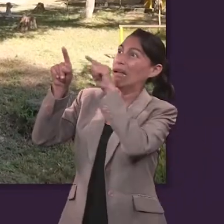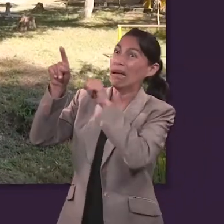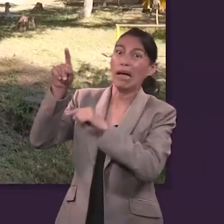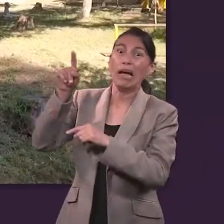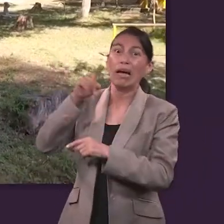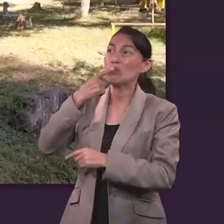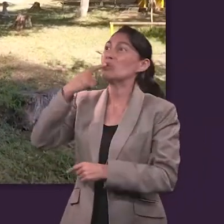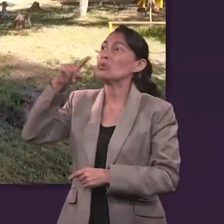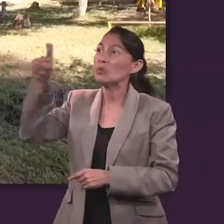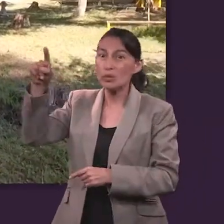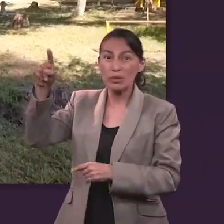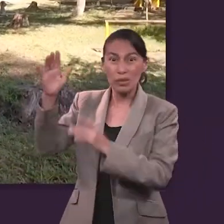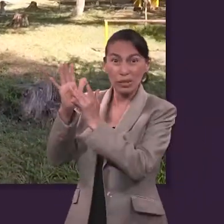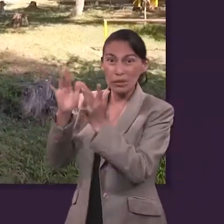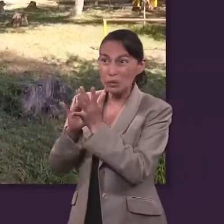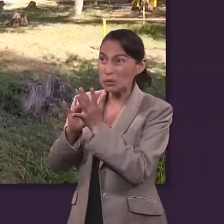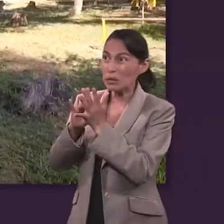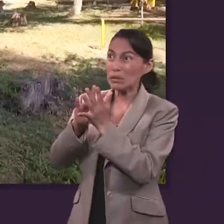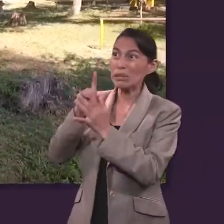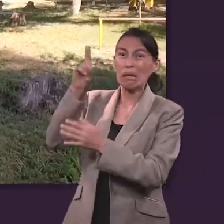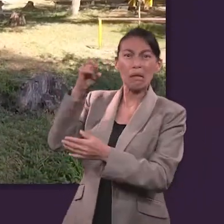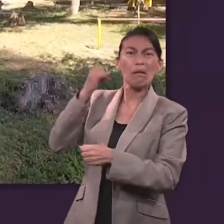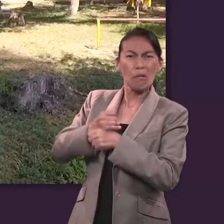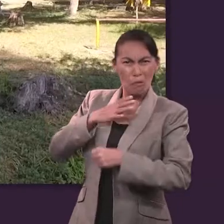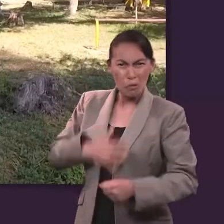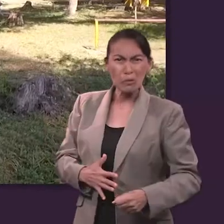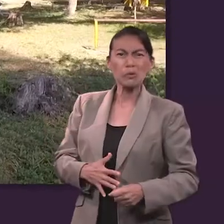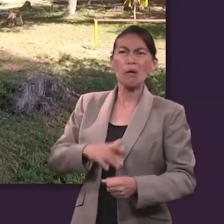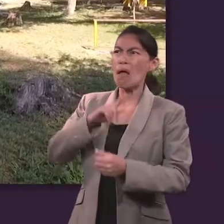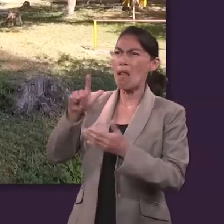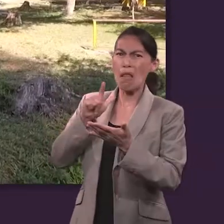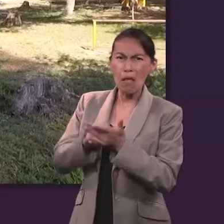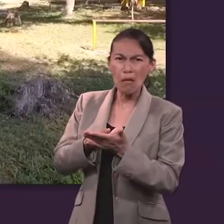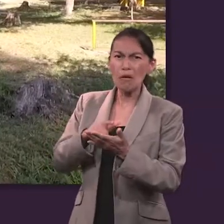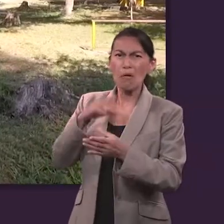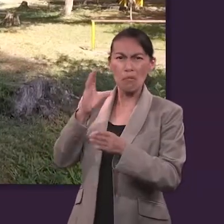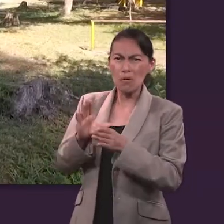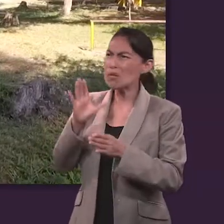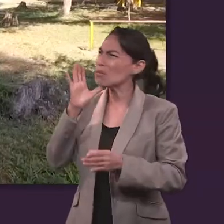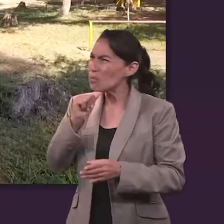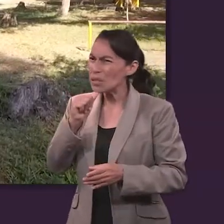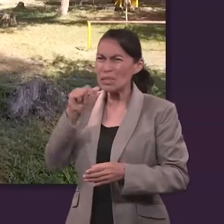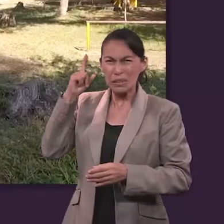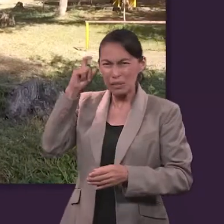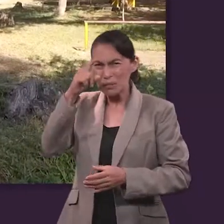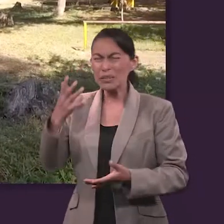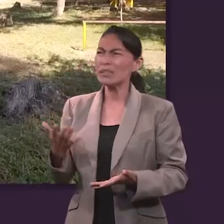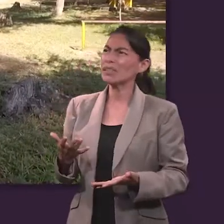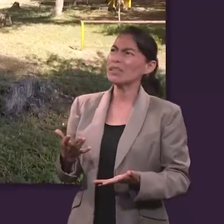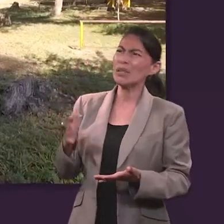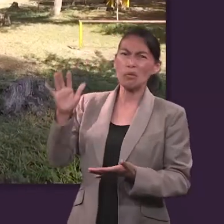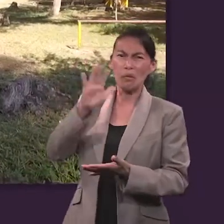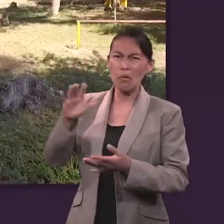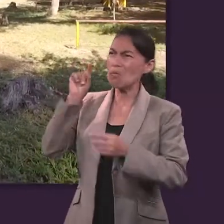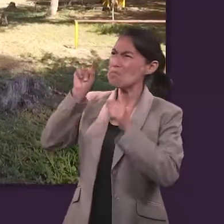señalando a Dios como un cruel tirano, injusto, con una ley arbitraria que no se puede cumplir.